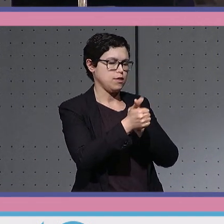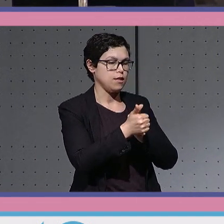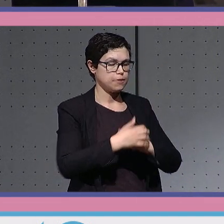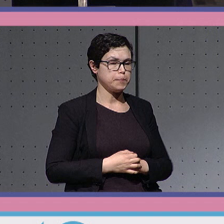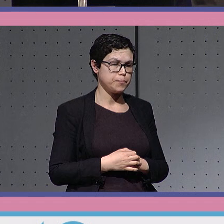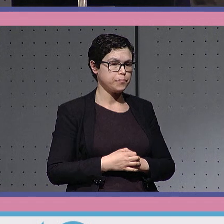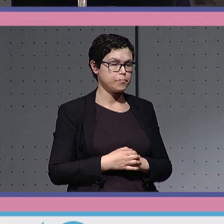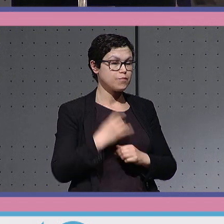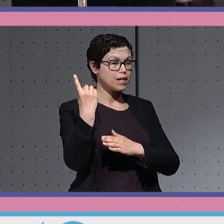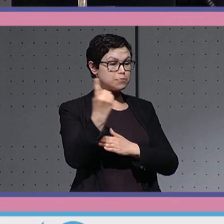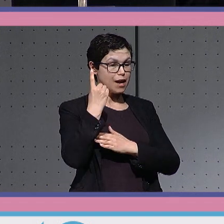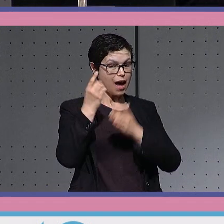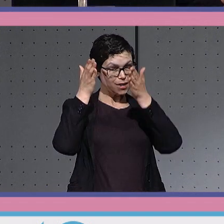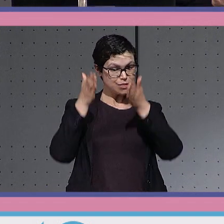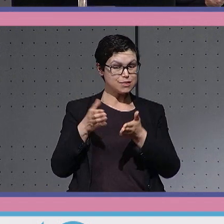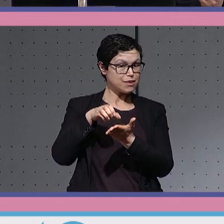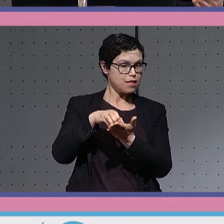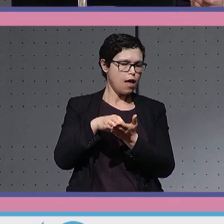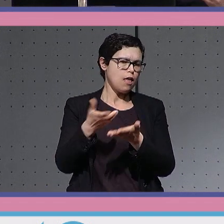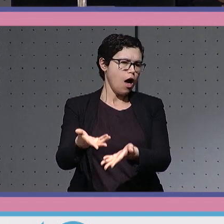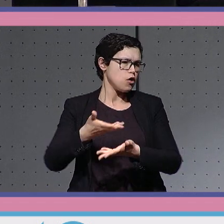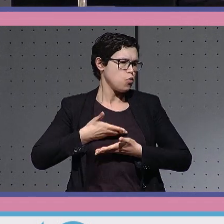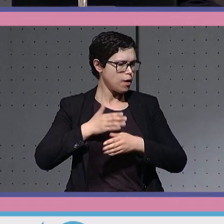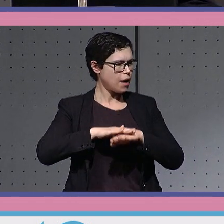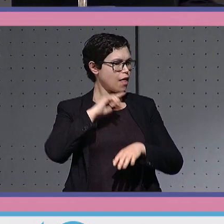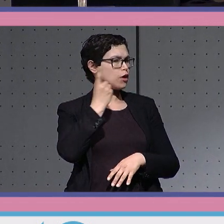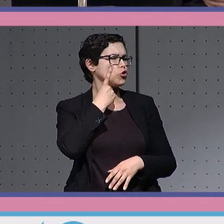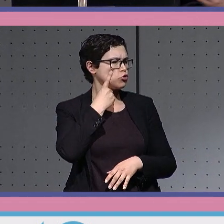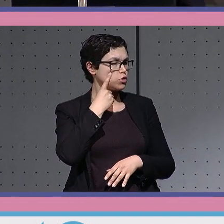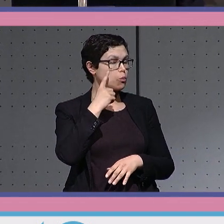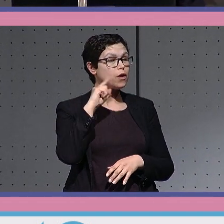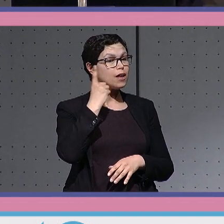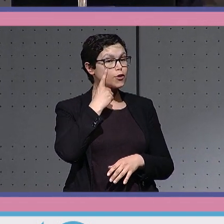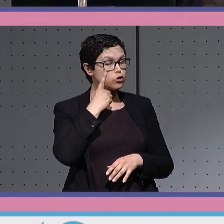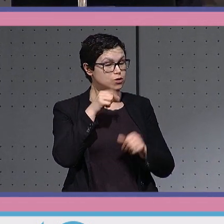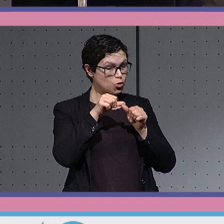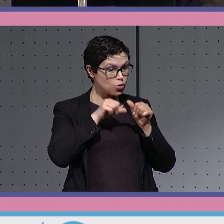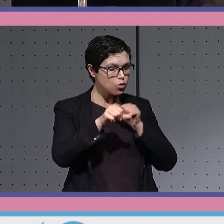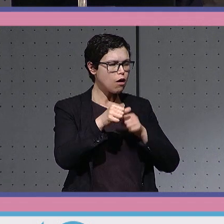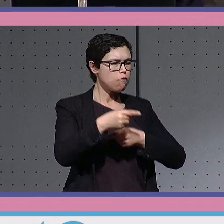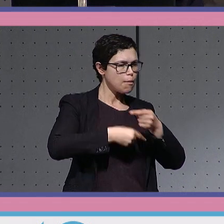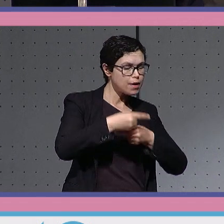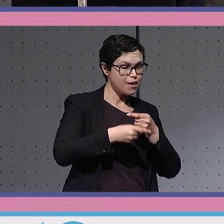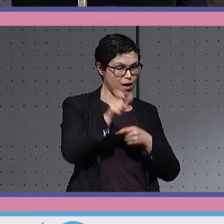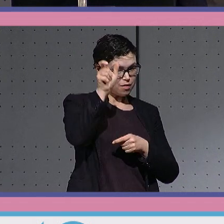lo que significa este diagnóstico, por lo que compromete la vida de una persona, del afectado, de la familia y de la